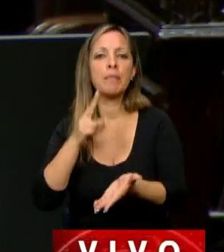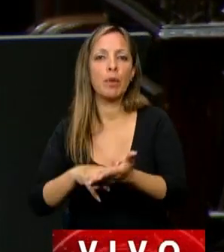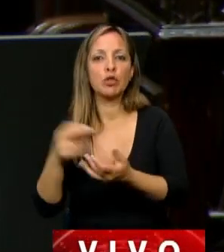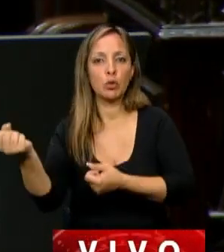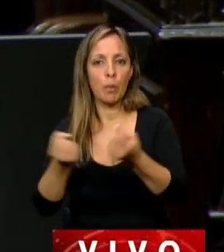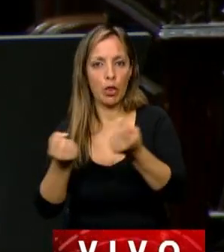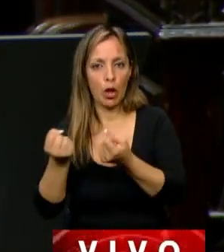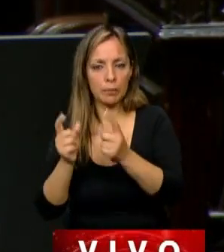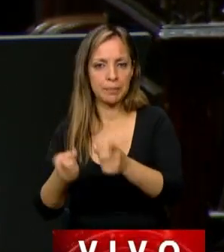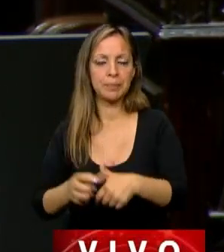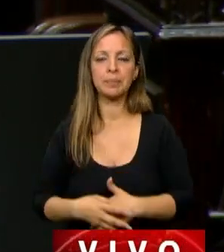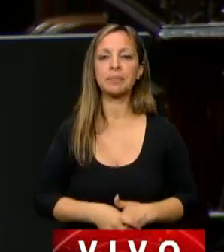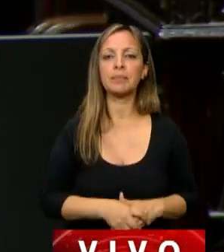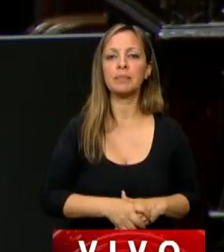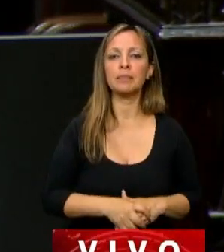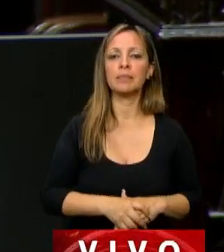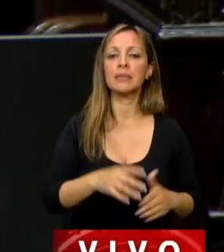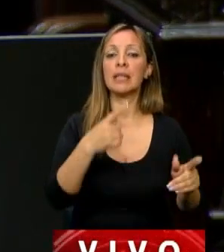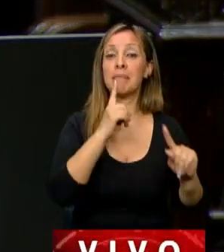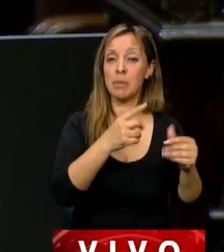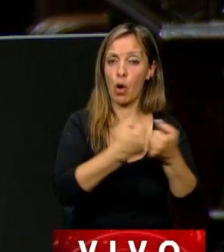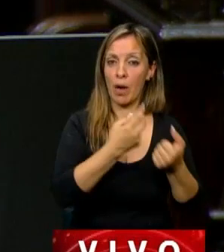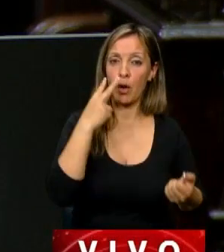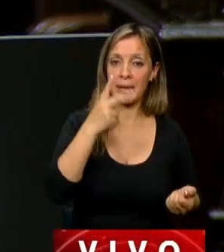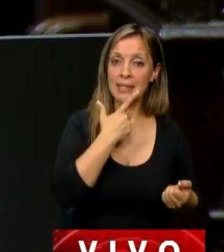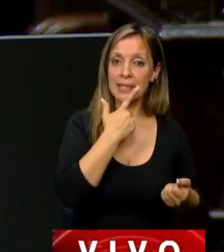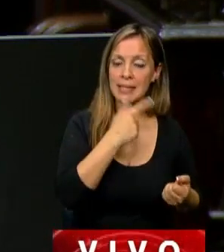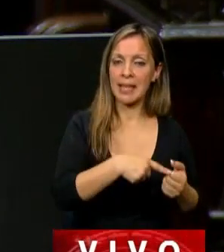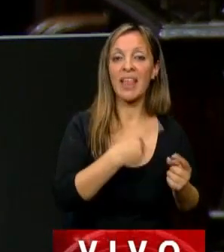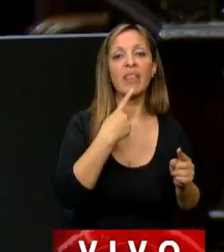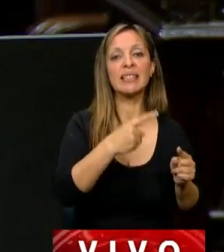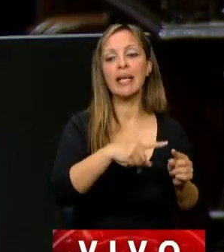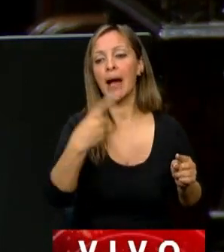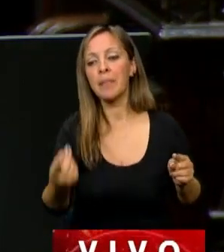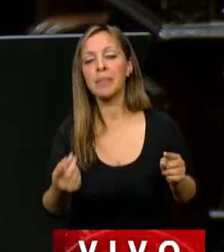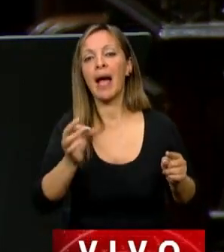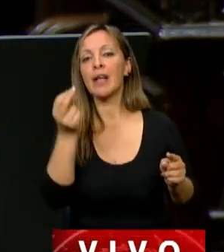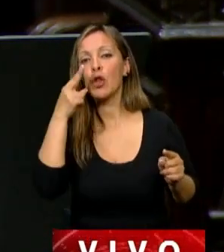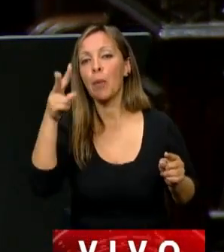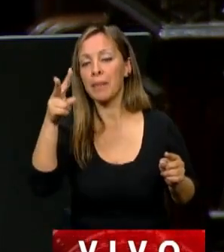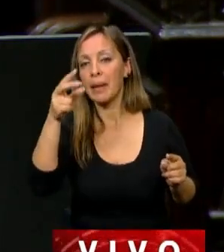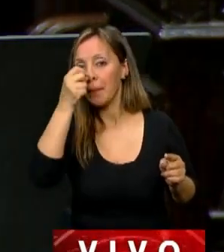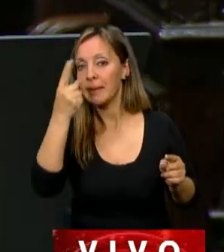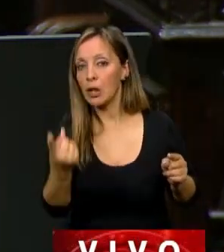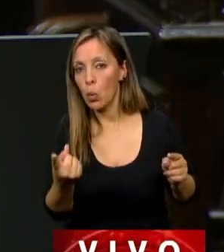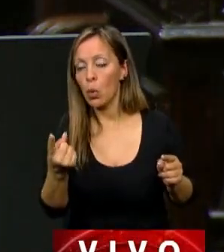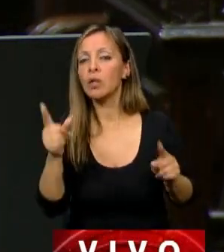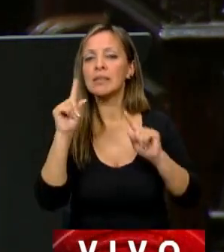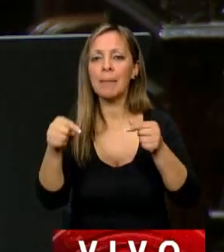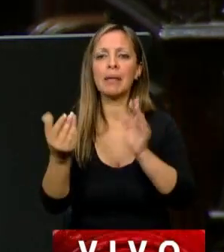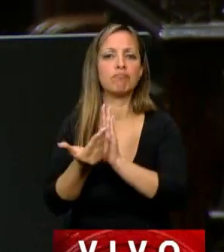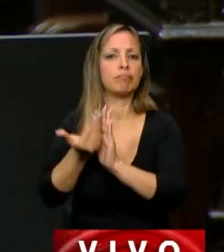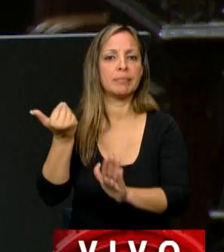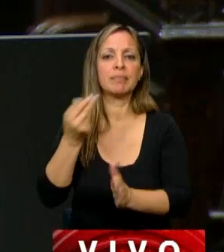Luego también se establecía la eliminación para el año 2021 de los subsidios diferenciales al AMBA en